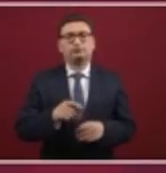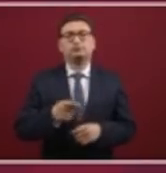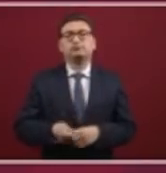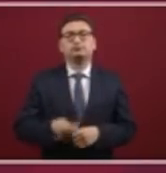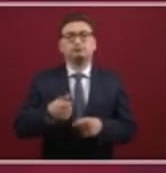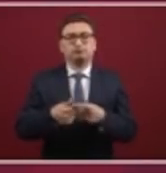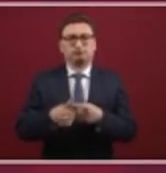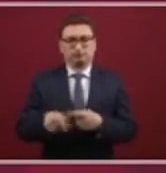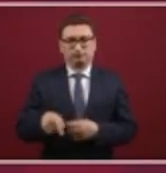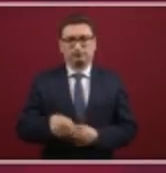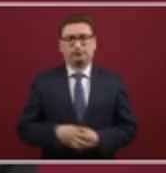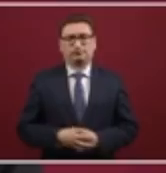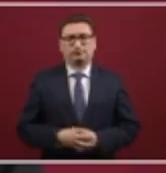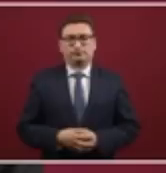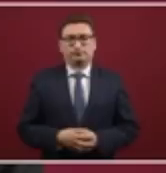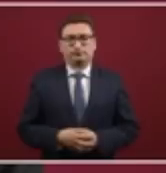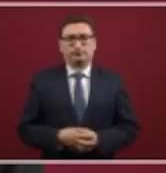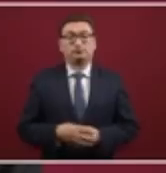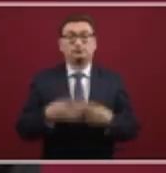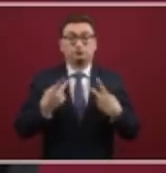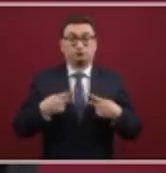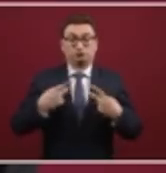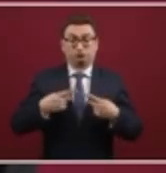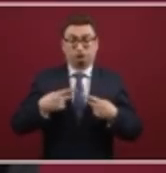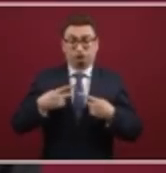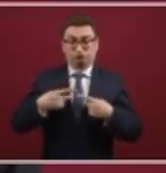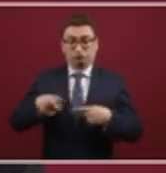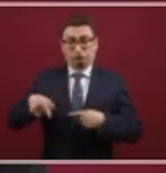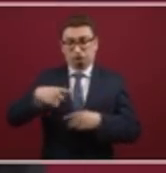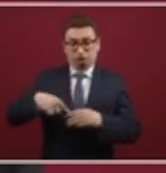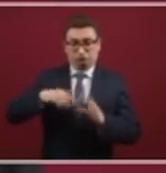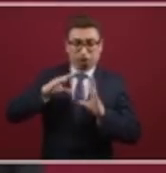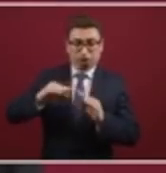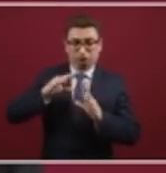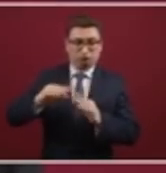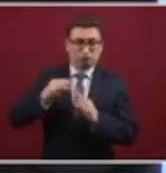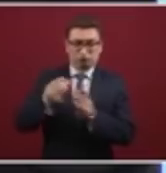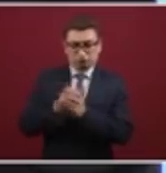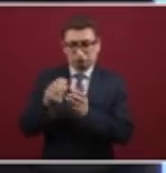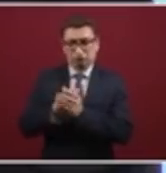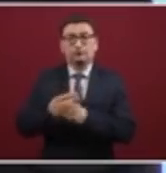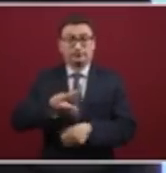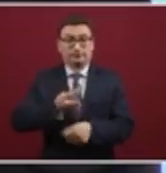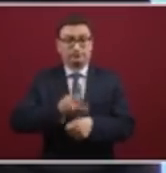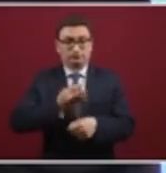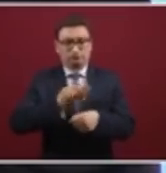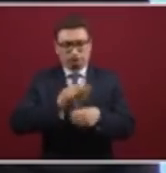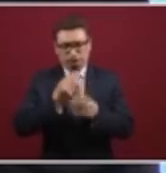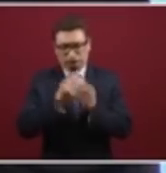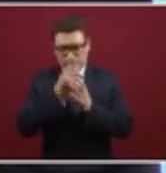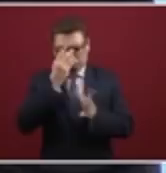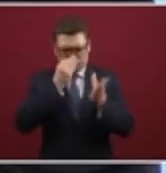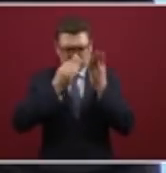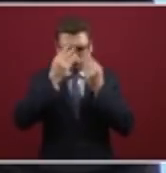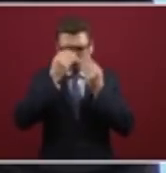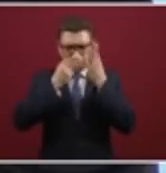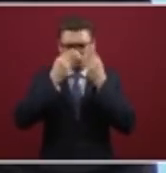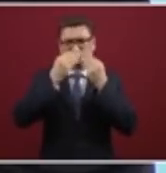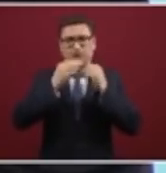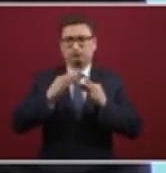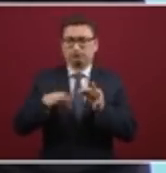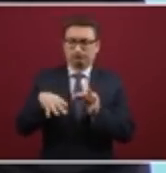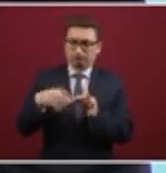constitucionales y leyes secundarias relativas a la guardia nacional será el próximo 30 de junio cuando este cuerpo de seguridad